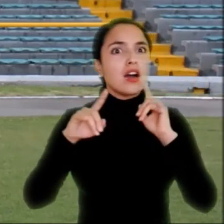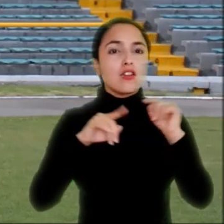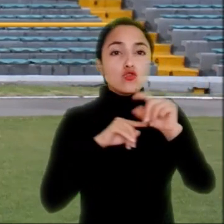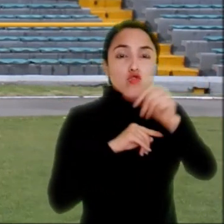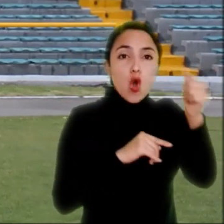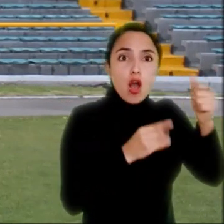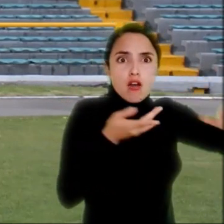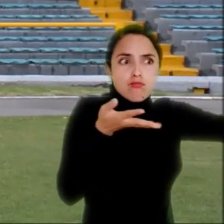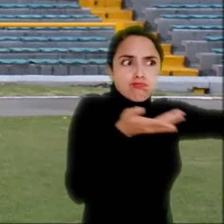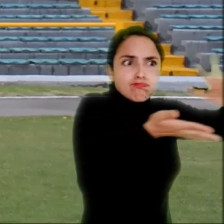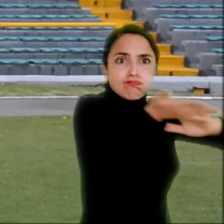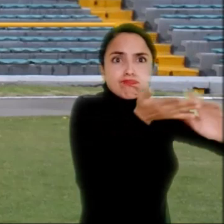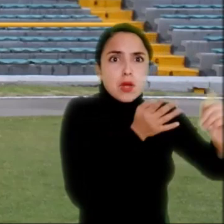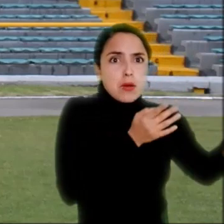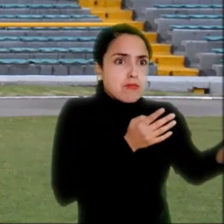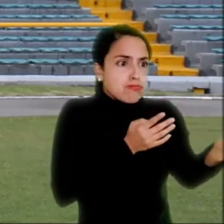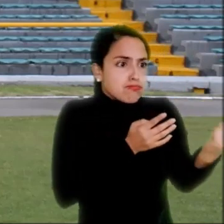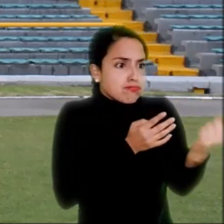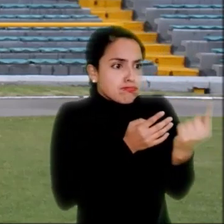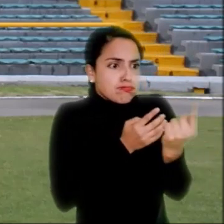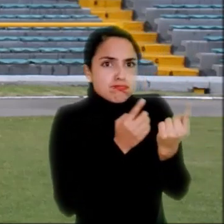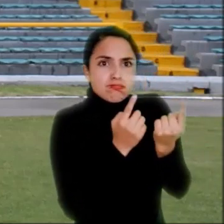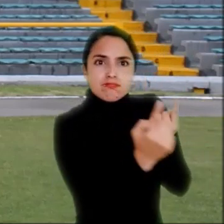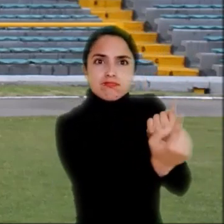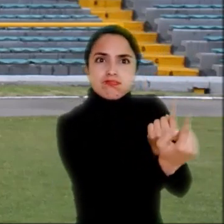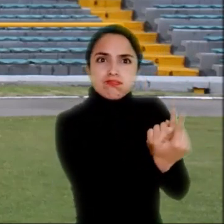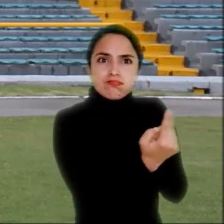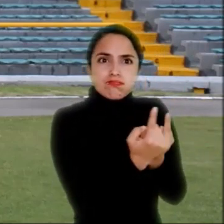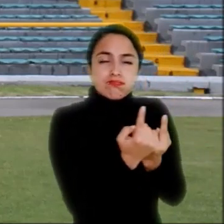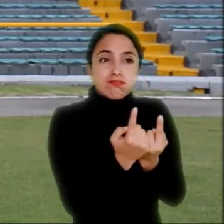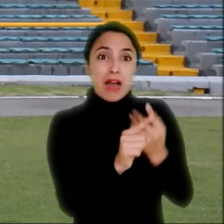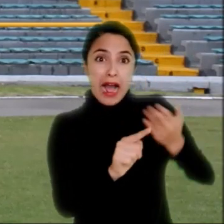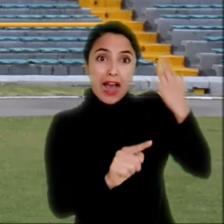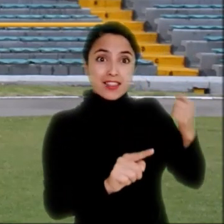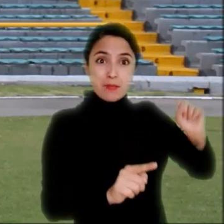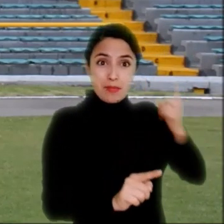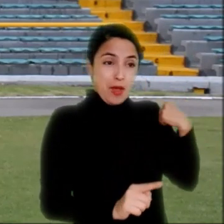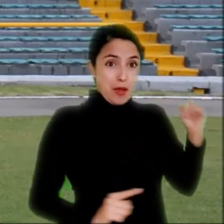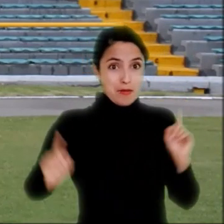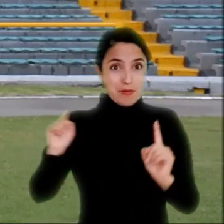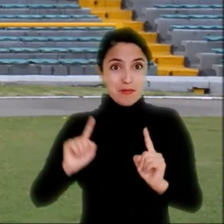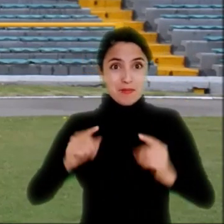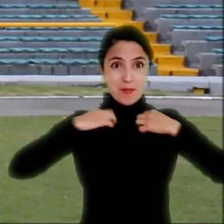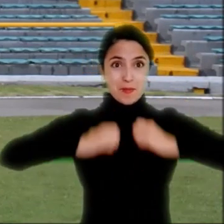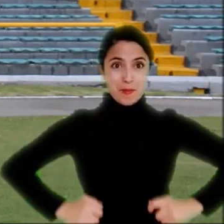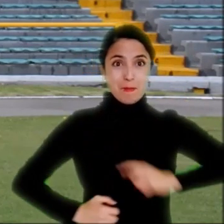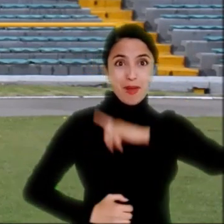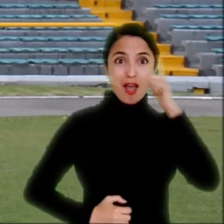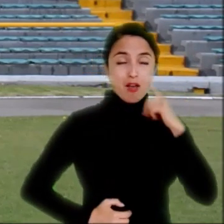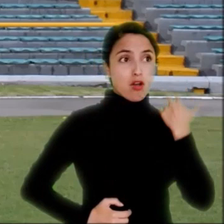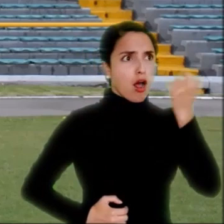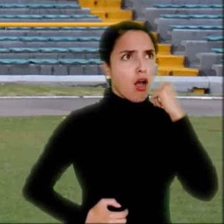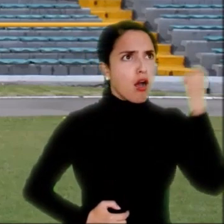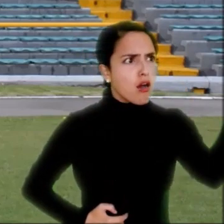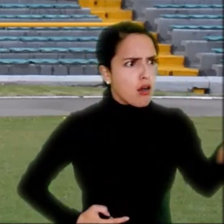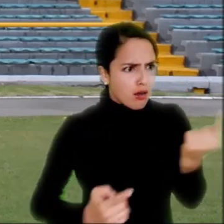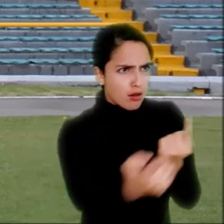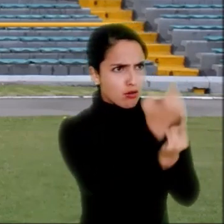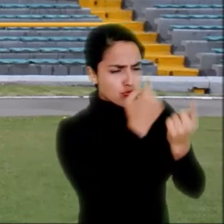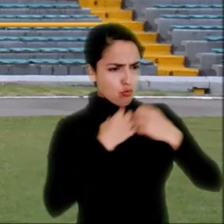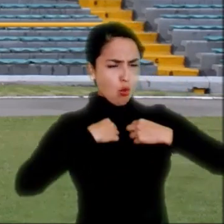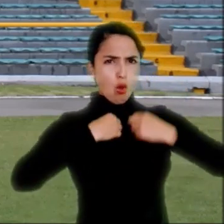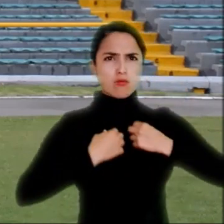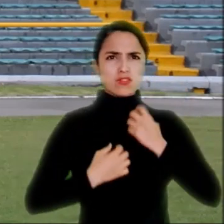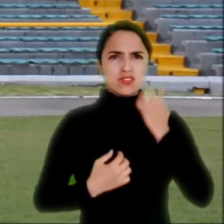niebla salen de súbito los otros navegantes que, a diferencia de los primeros, yacen vestidos del color del fuego,